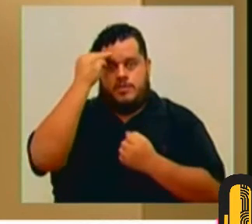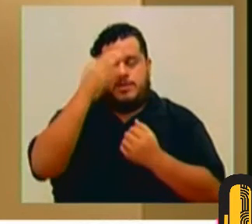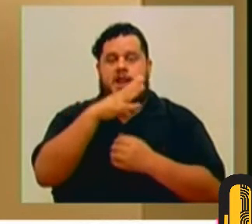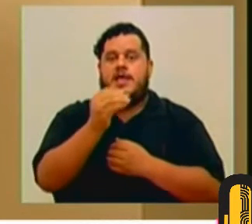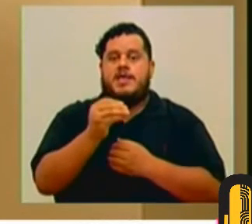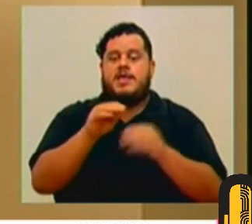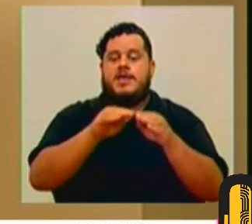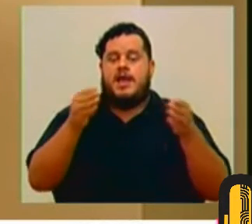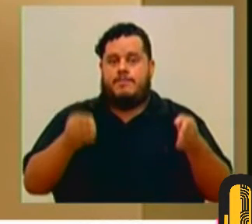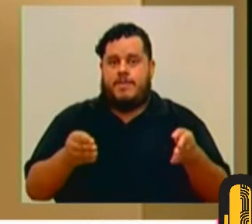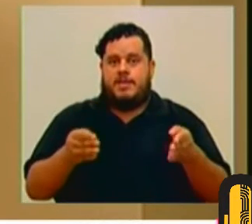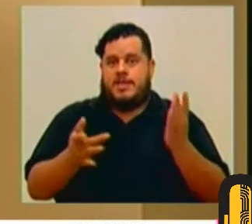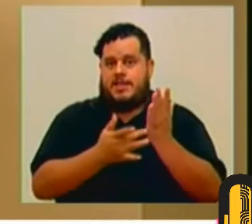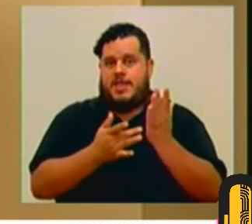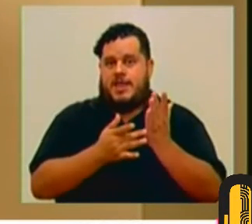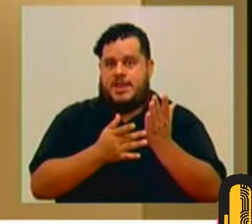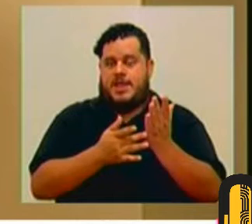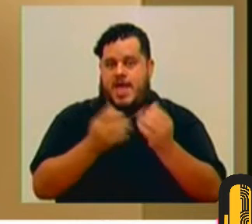Mesa Técnica Operativa,